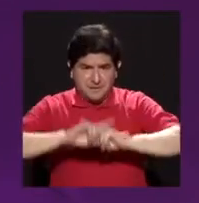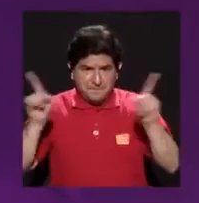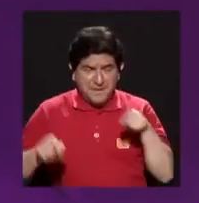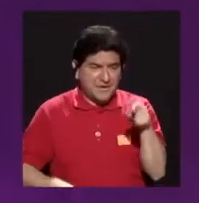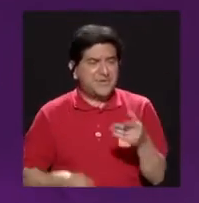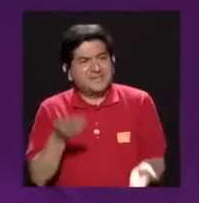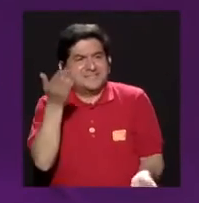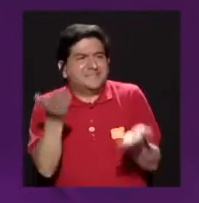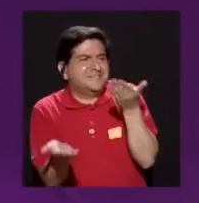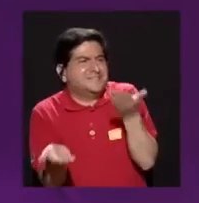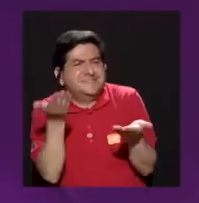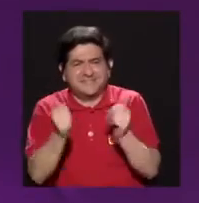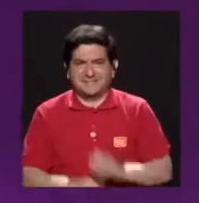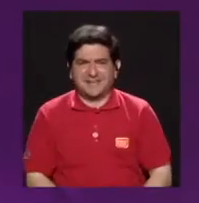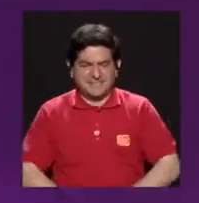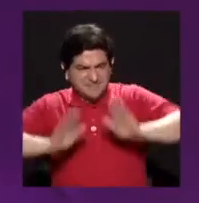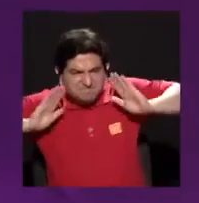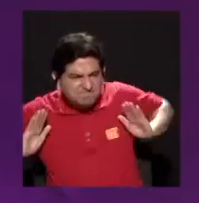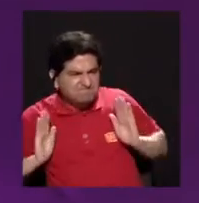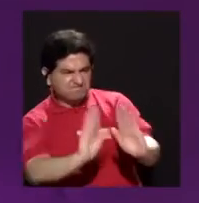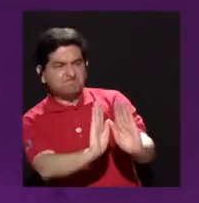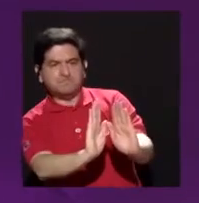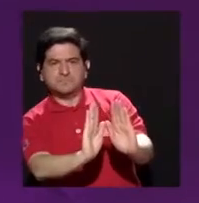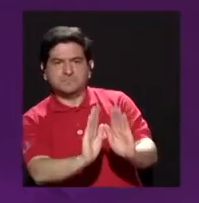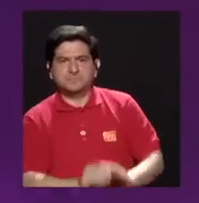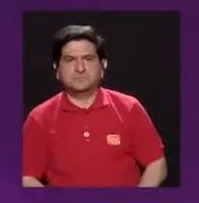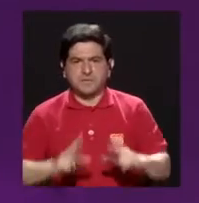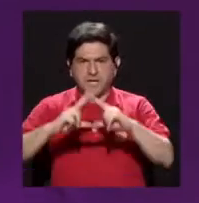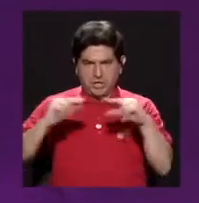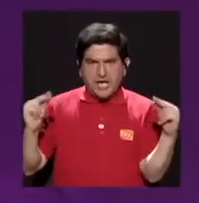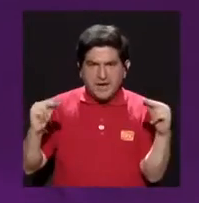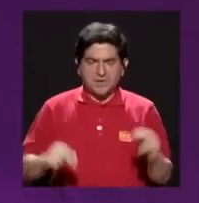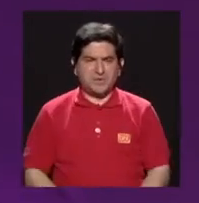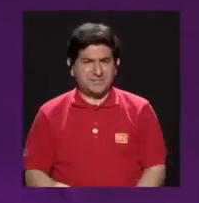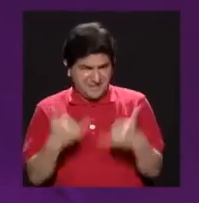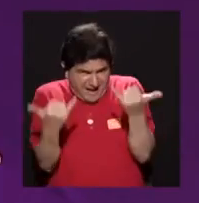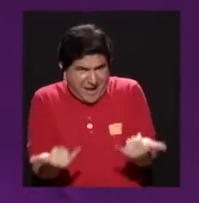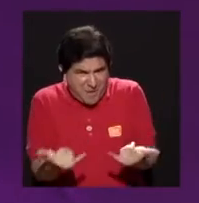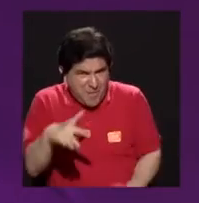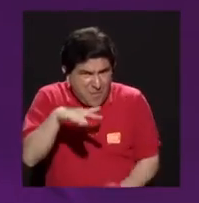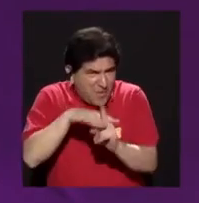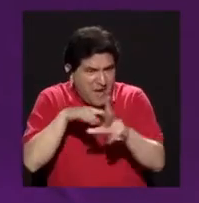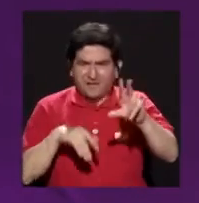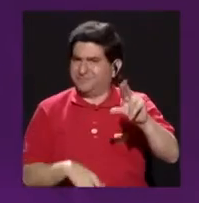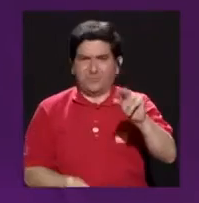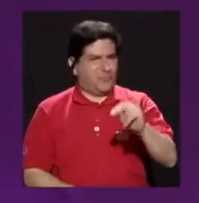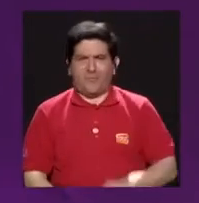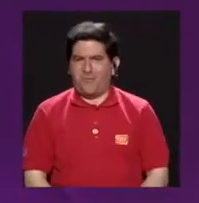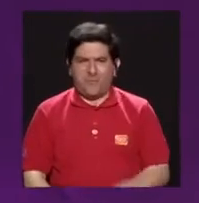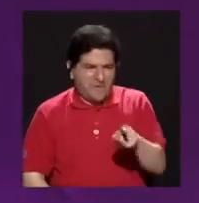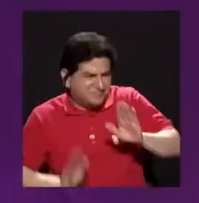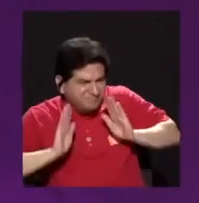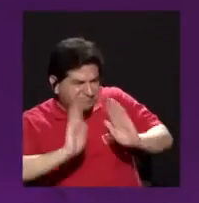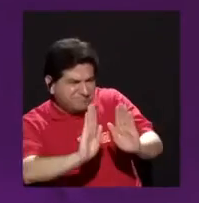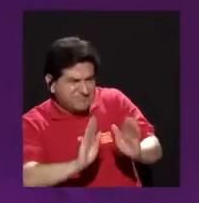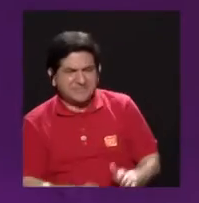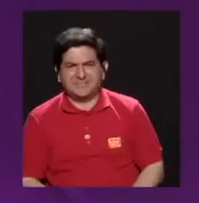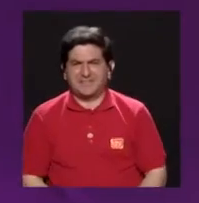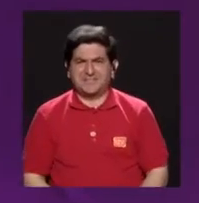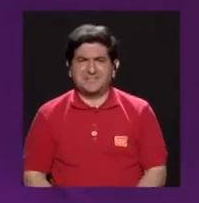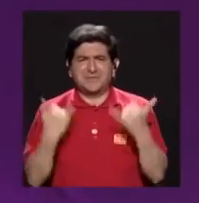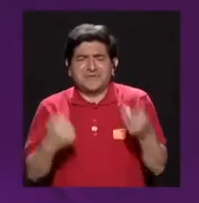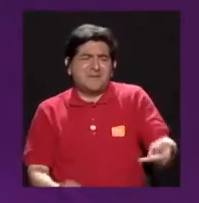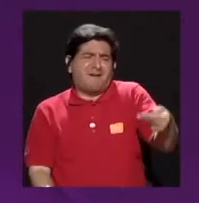ese, digamos, el rechazo a lo nicaragüense no viene de ahora. O sea, es un rechazo que